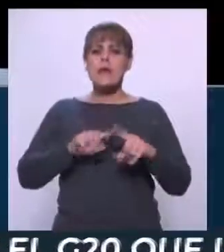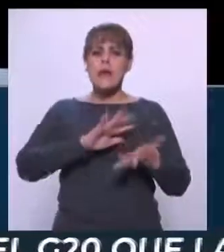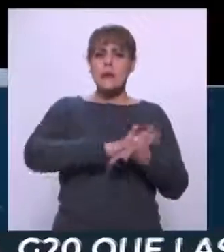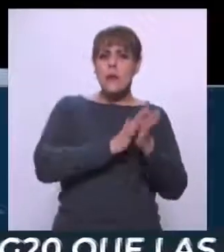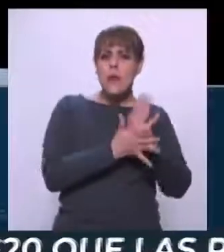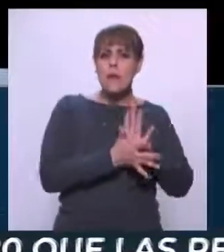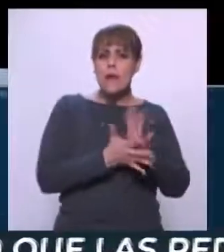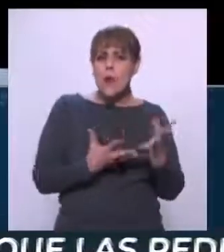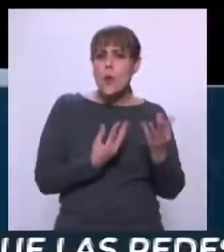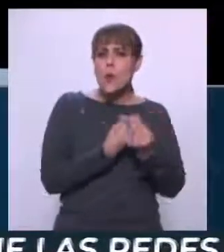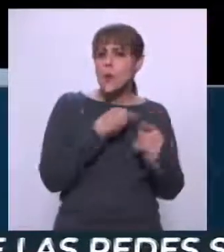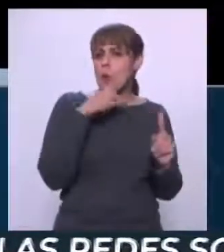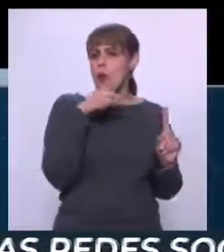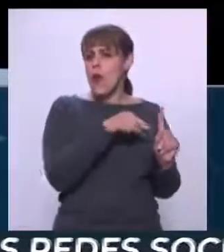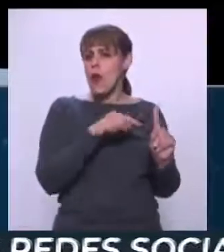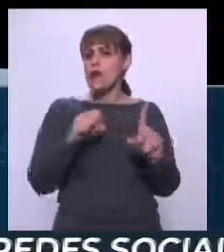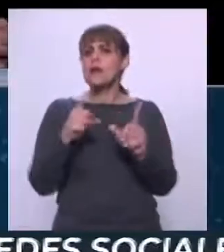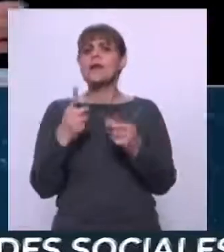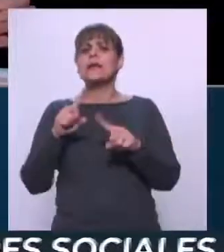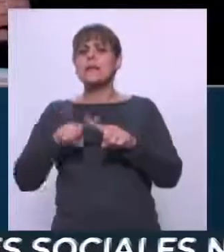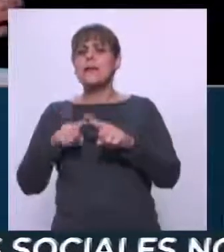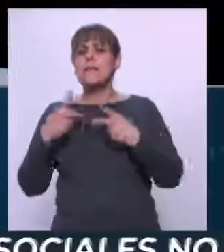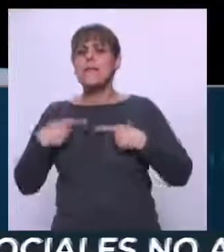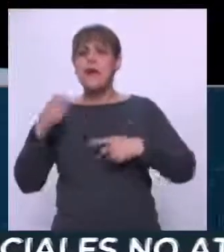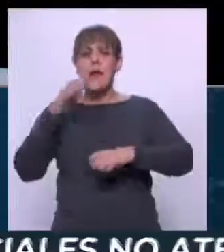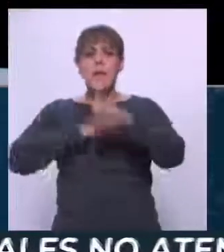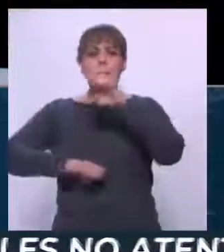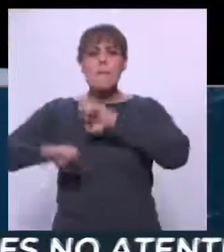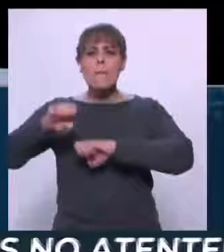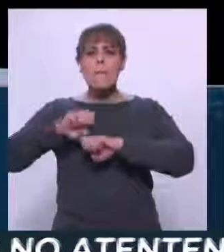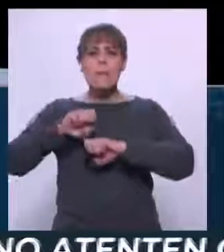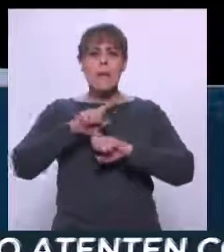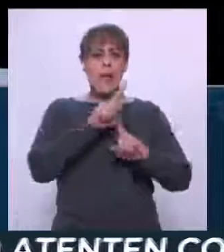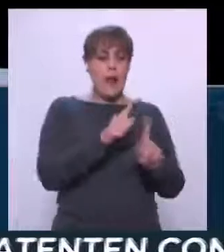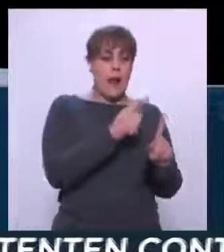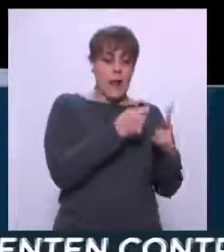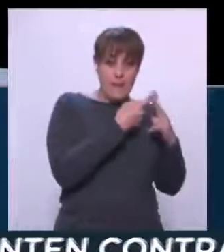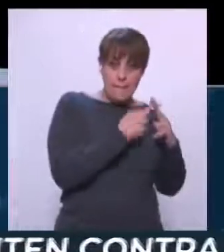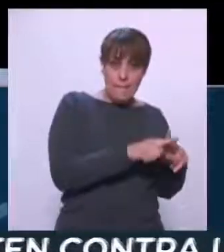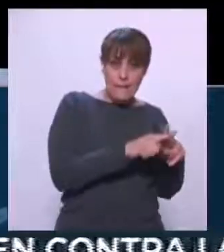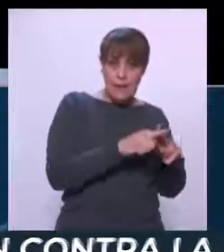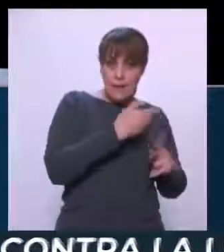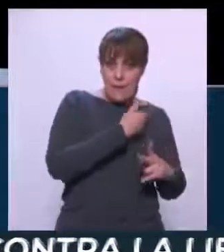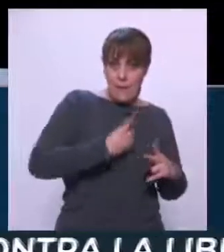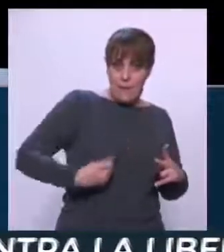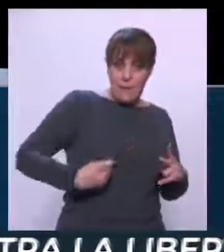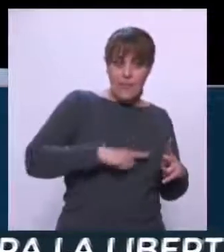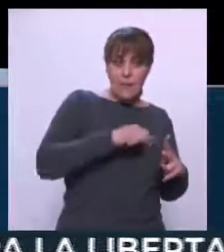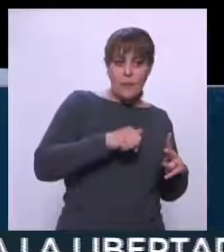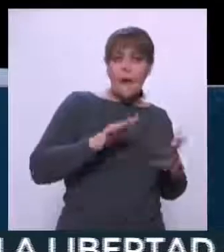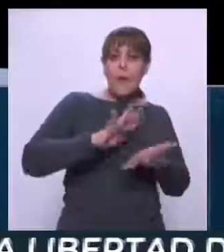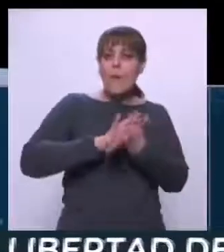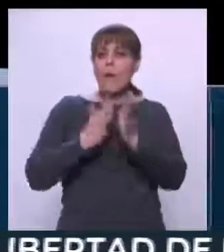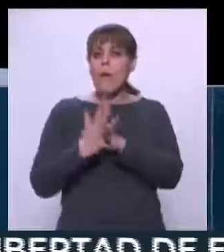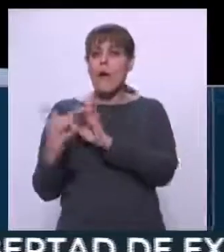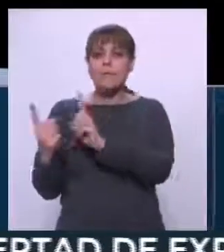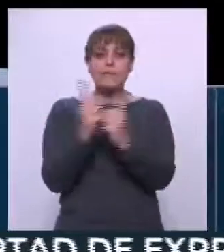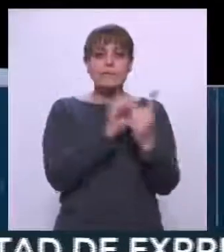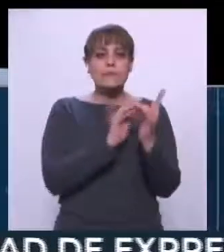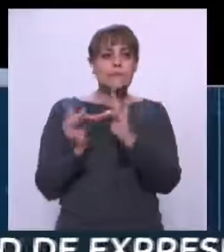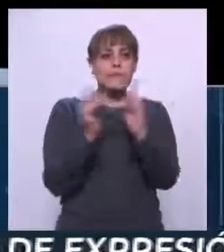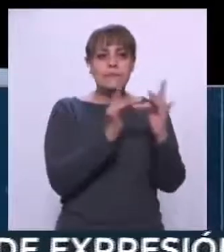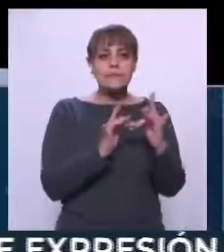Ugalde? ¿Quiénes son sus socios en las empresas que después de aquel cargo empezó a construir, que monitorean